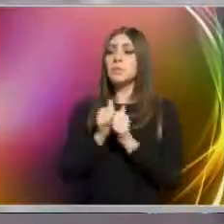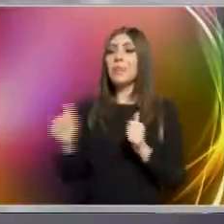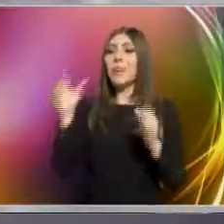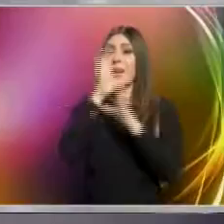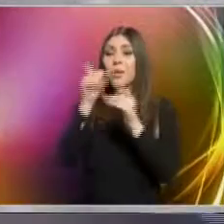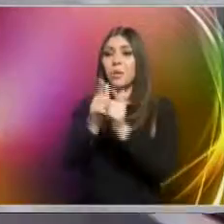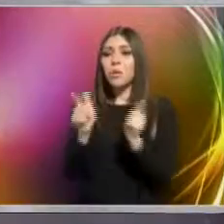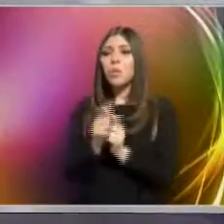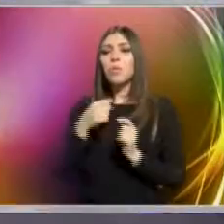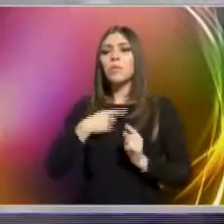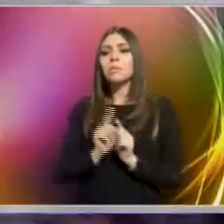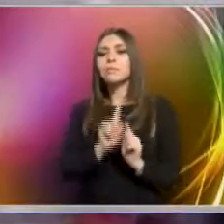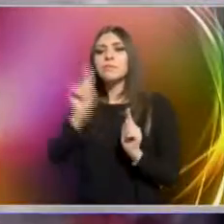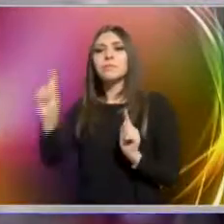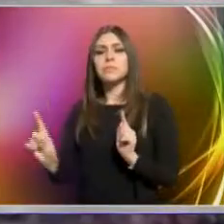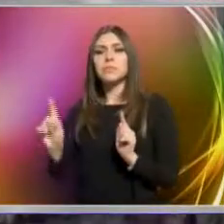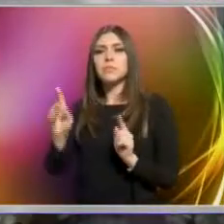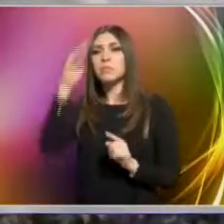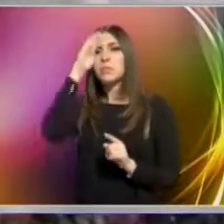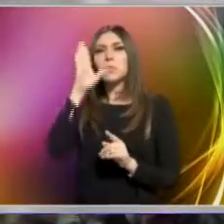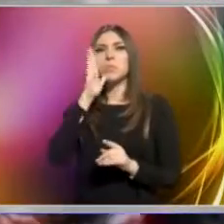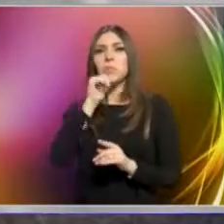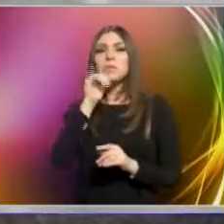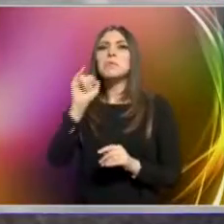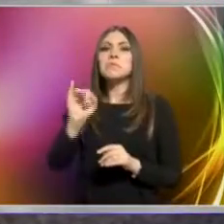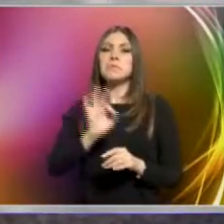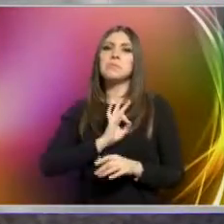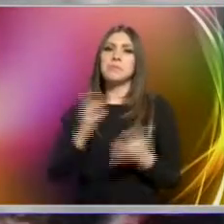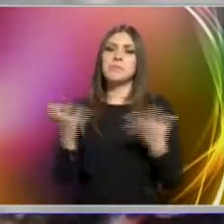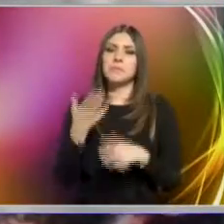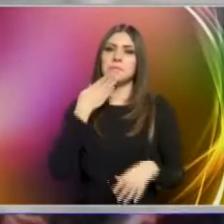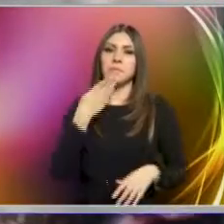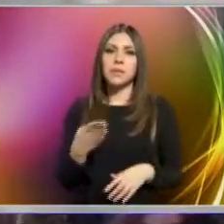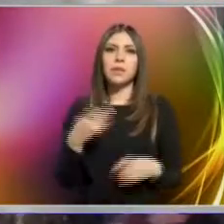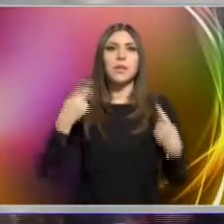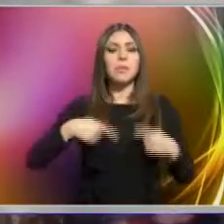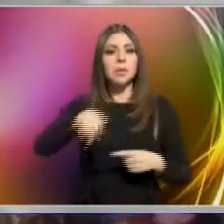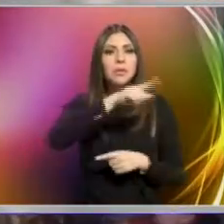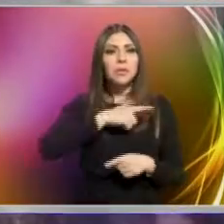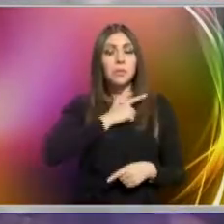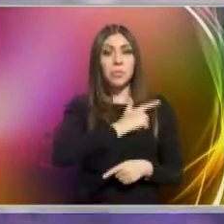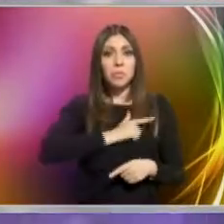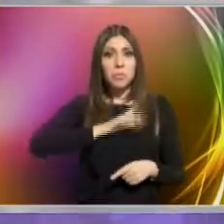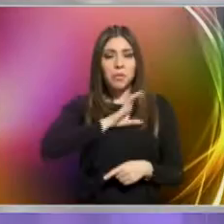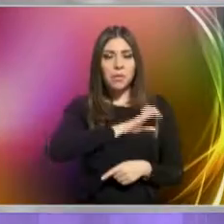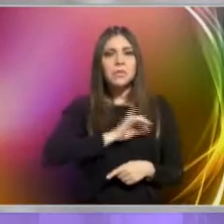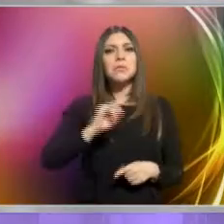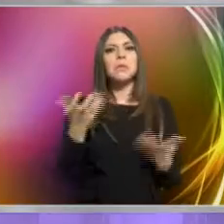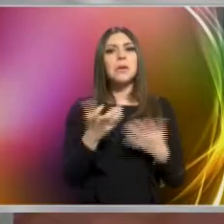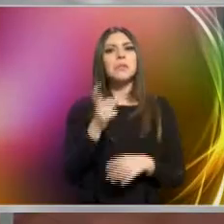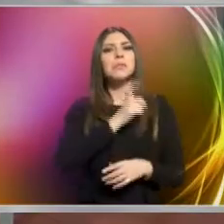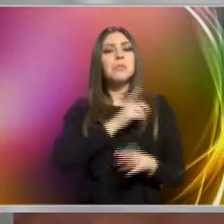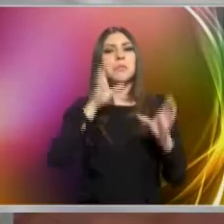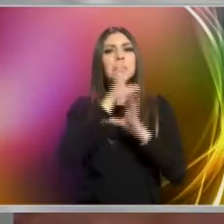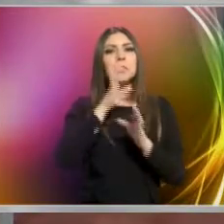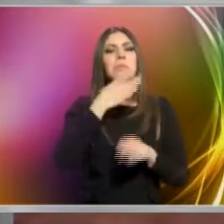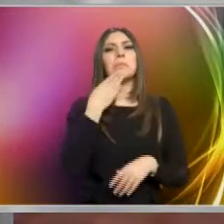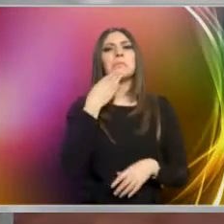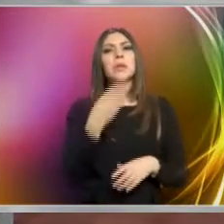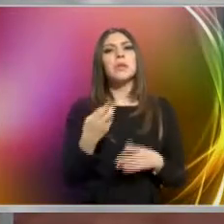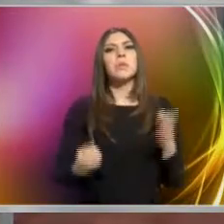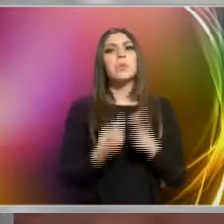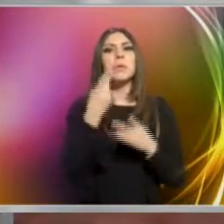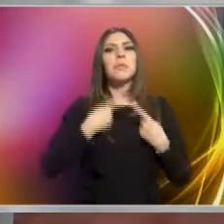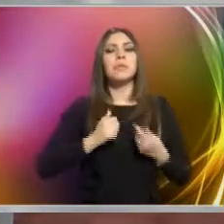te sorprende, ¿no? Lo hizo bien. Entonces agradó a la gente que le gusta Zoé. Claro. Y como solista también agarró Sí. nuevo